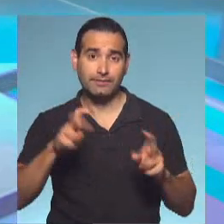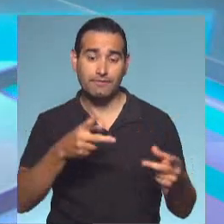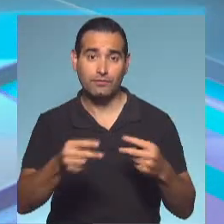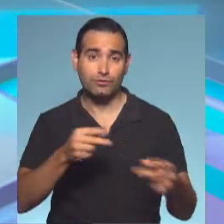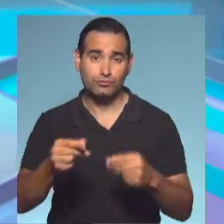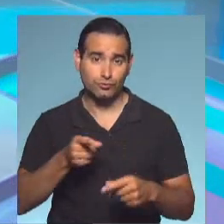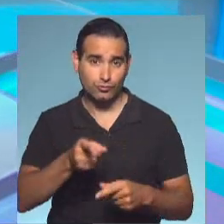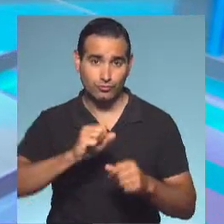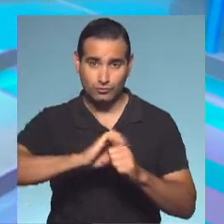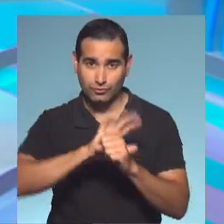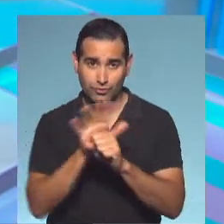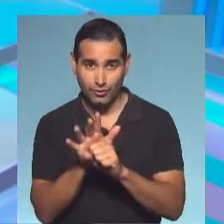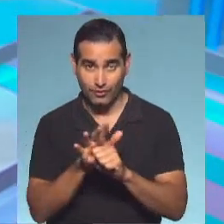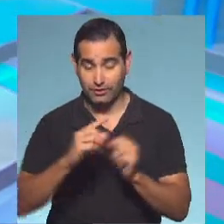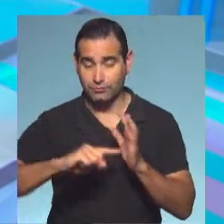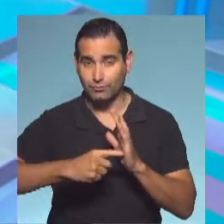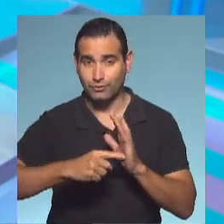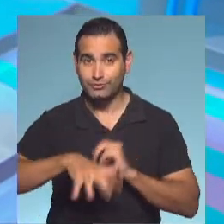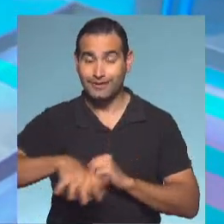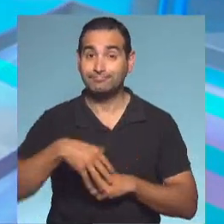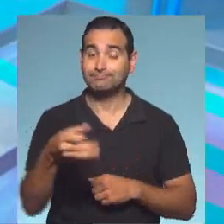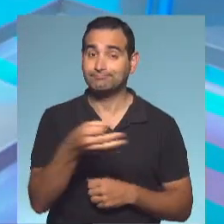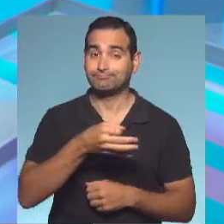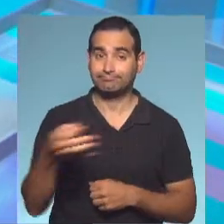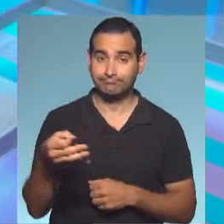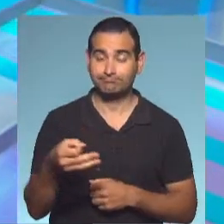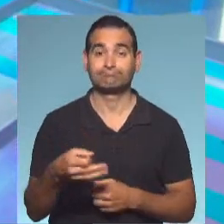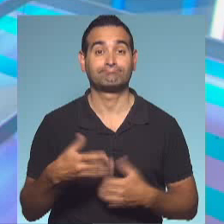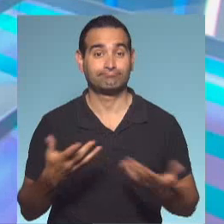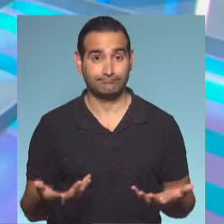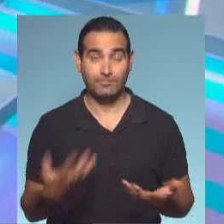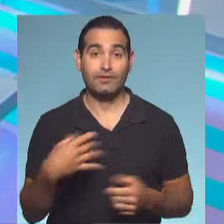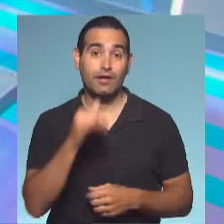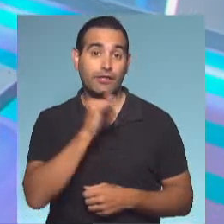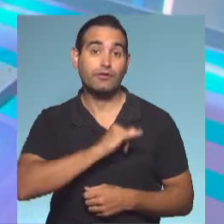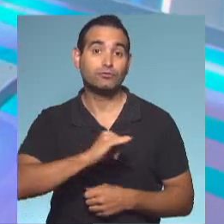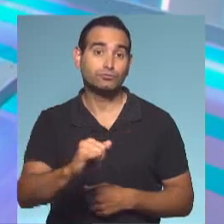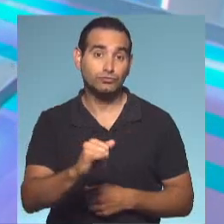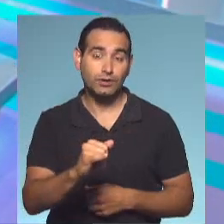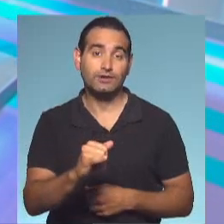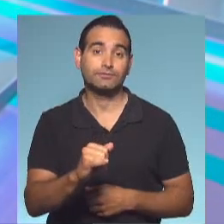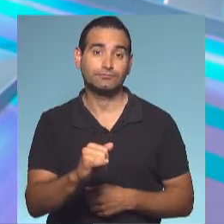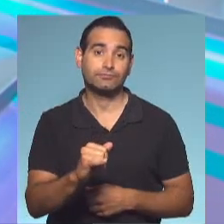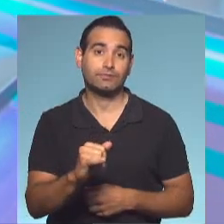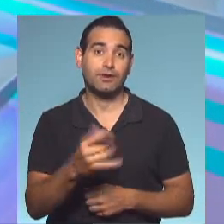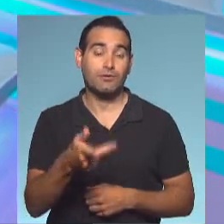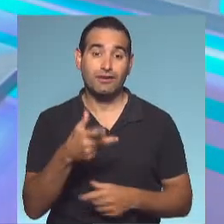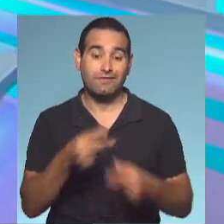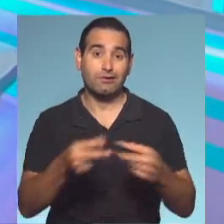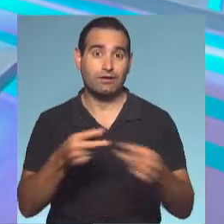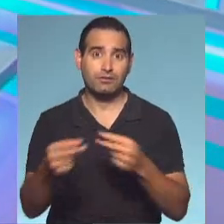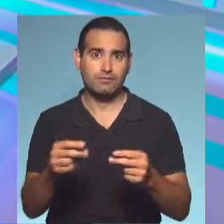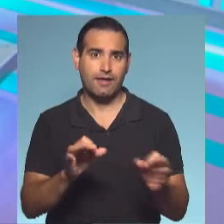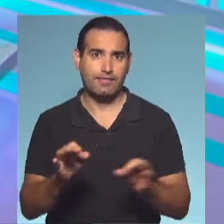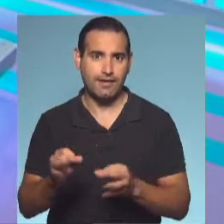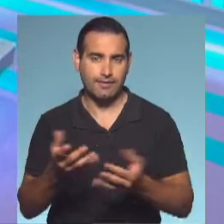el COVID-19 en la ciudad de Buenos Aires. Exactamente, y precisamente la denuncia que concretaba a propósito de la no aplicación de